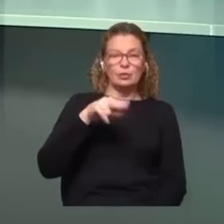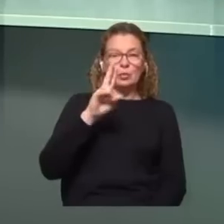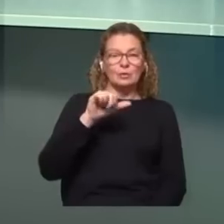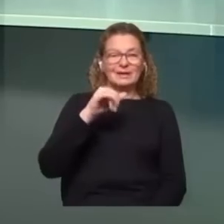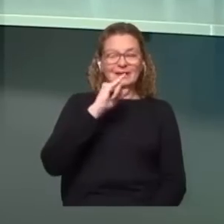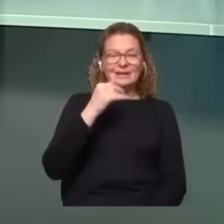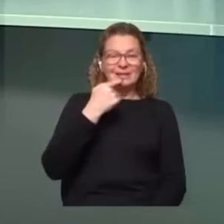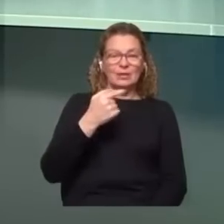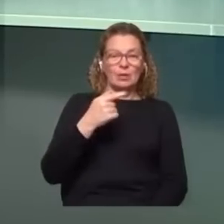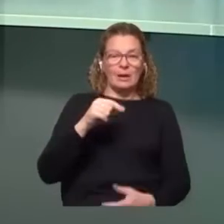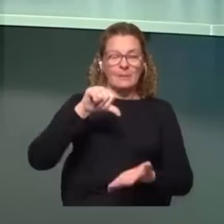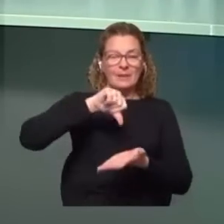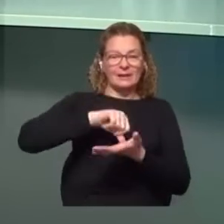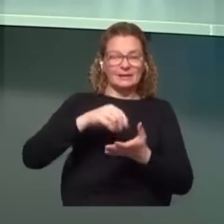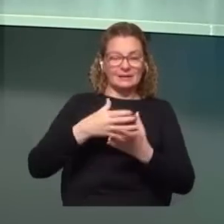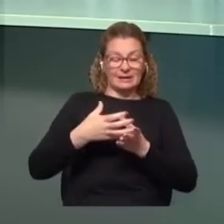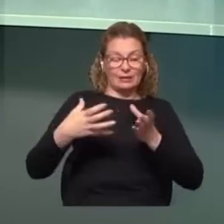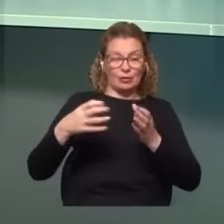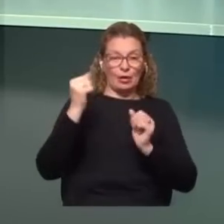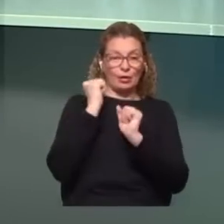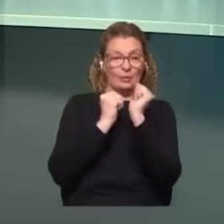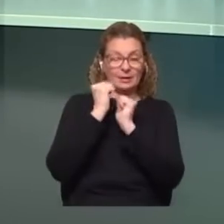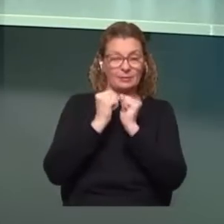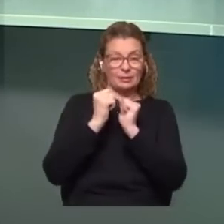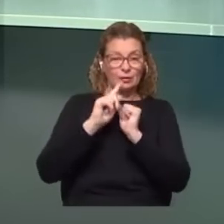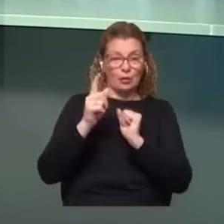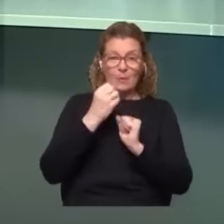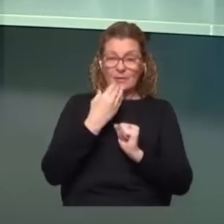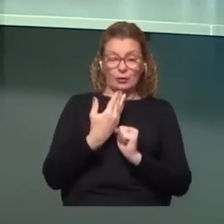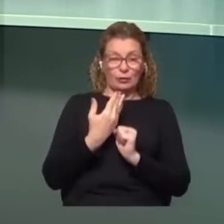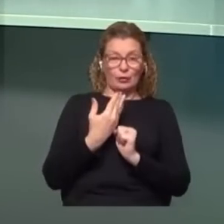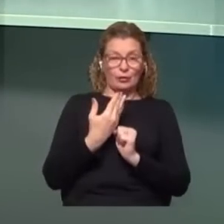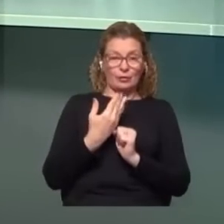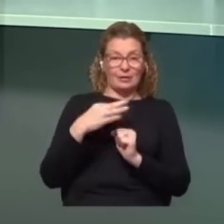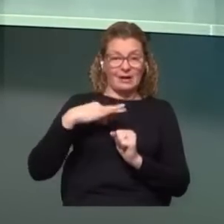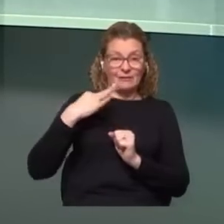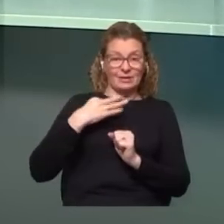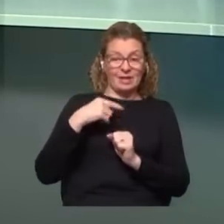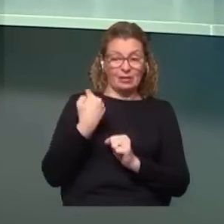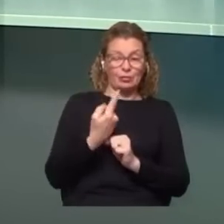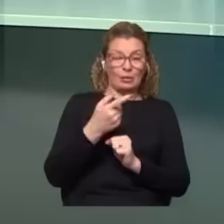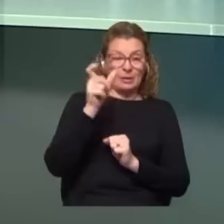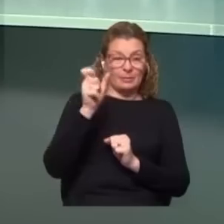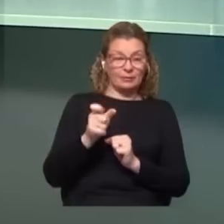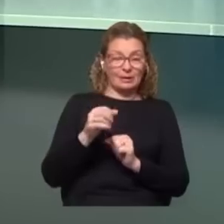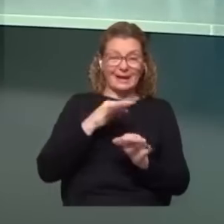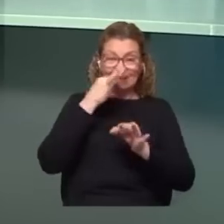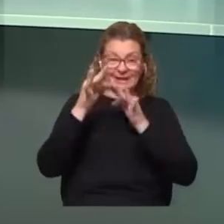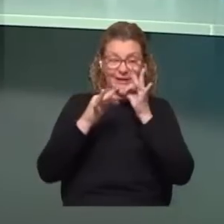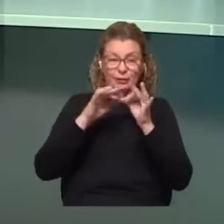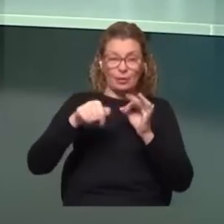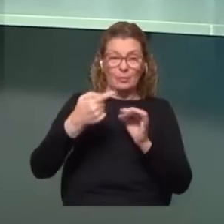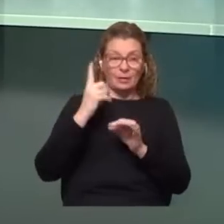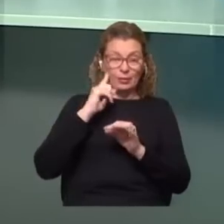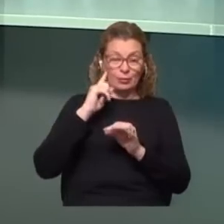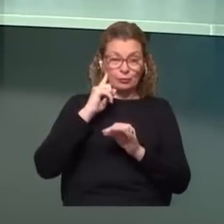el país creció económicamente sin que hayan mejorado las condiciones de vida de la población eso estas declaraciones tras